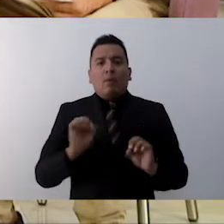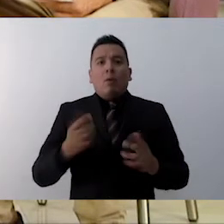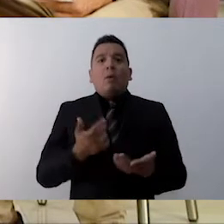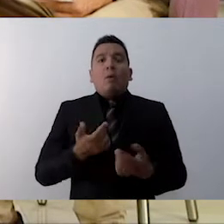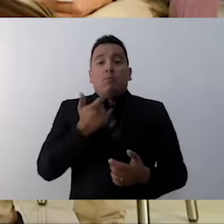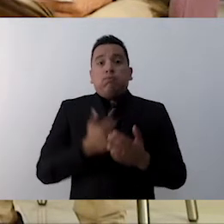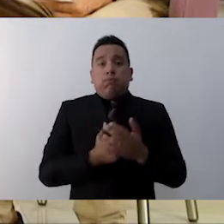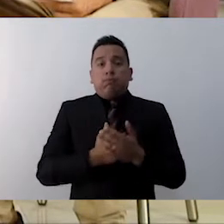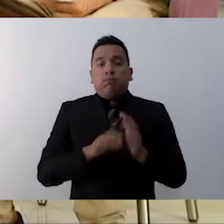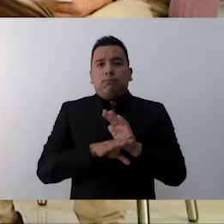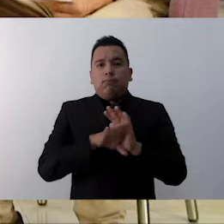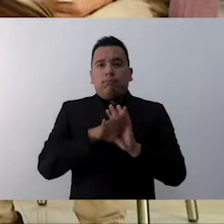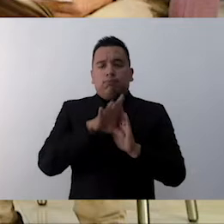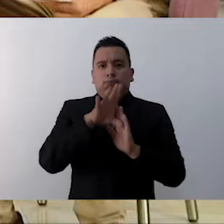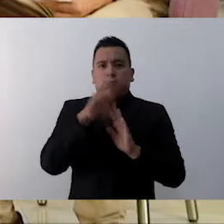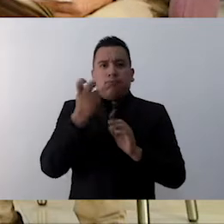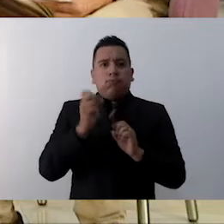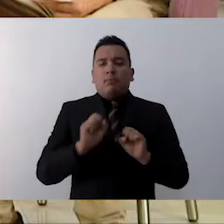y el desarrollo económico están